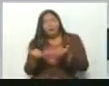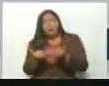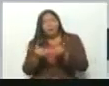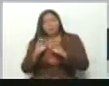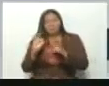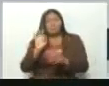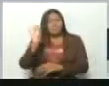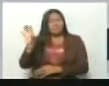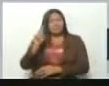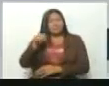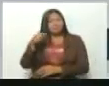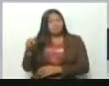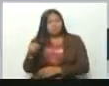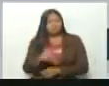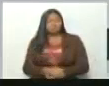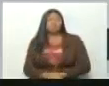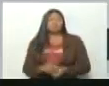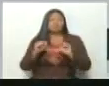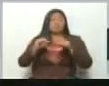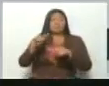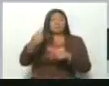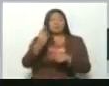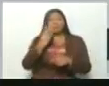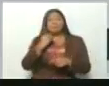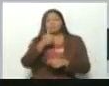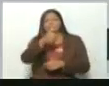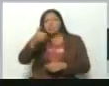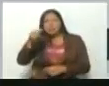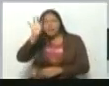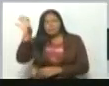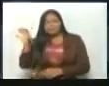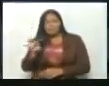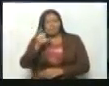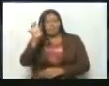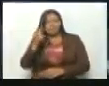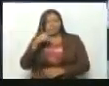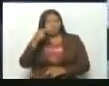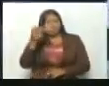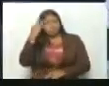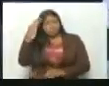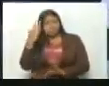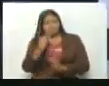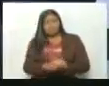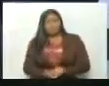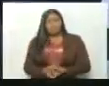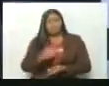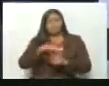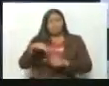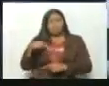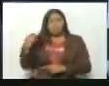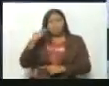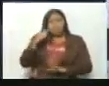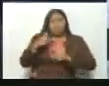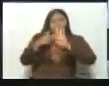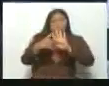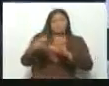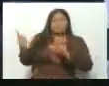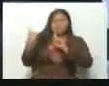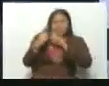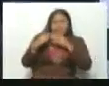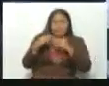en estos países. Claro, orientado... Primero la experiencia de cada país. Como te decía, nosotros tenemos que ver cómo enfrenta el